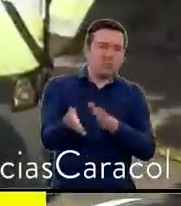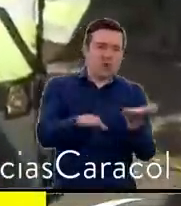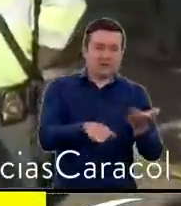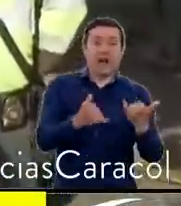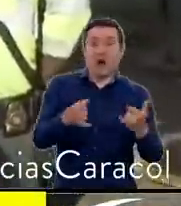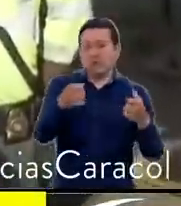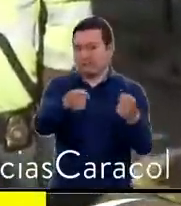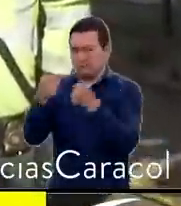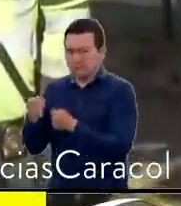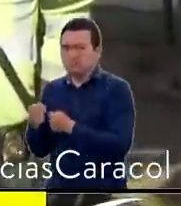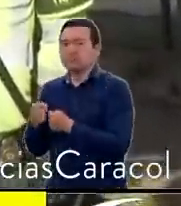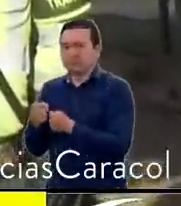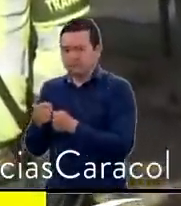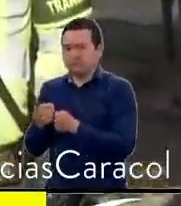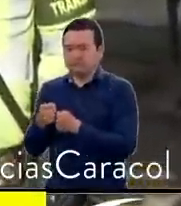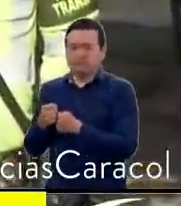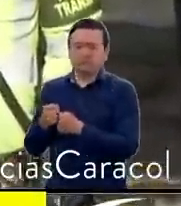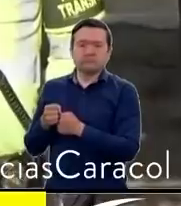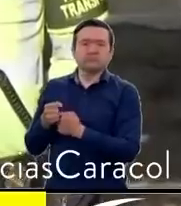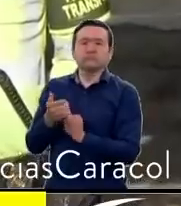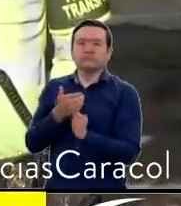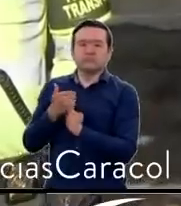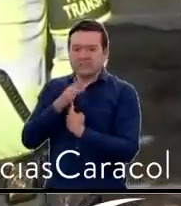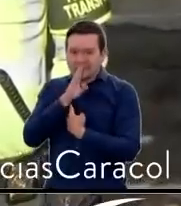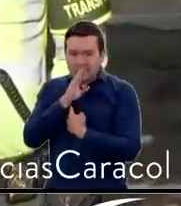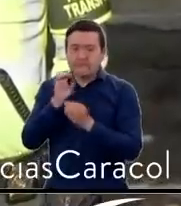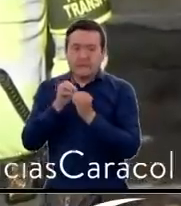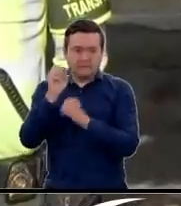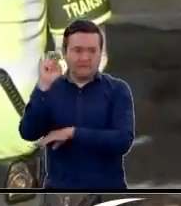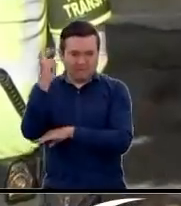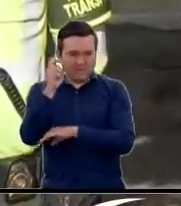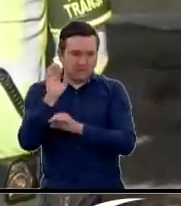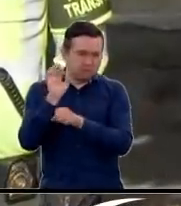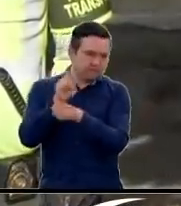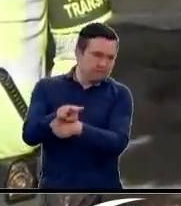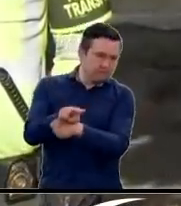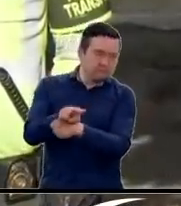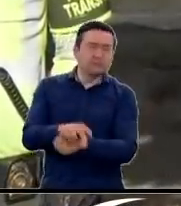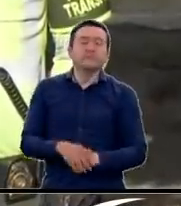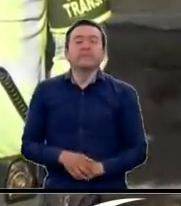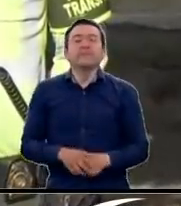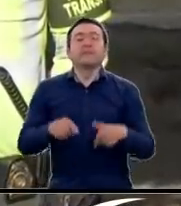las autoridades y detenido por parte de la Fiscalía. Información desde